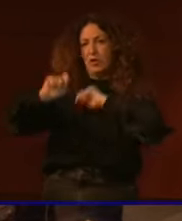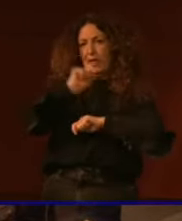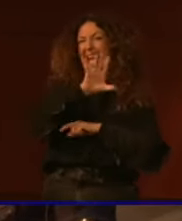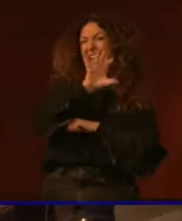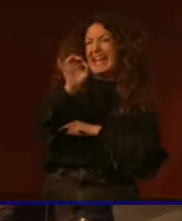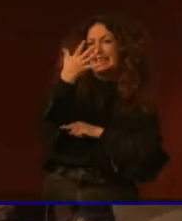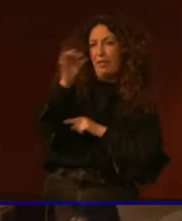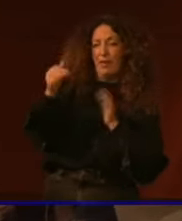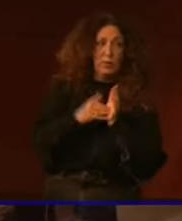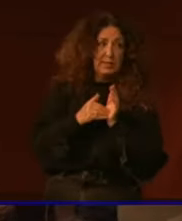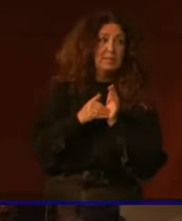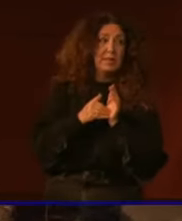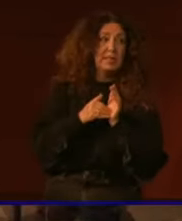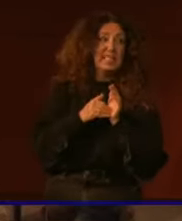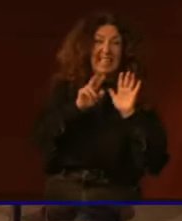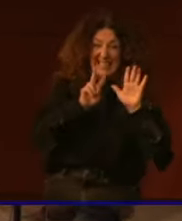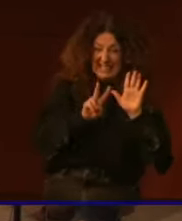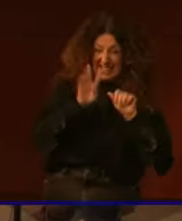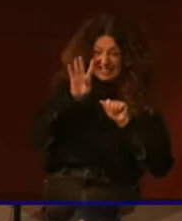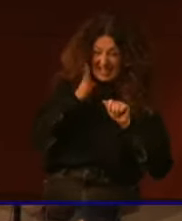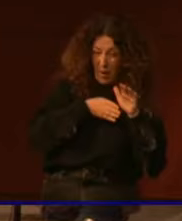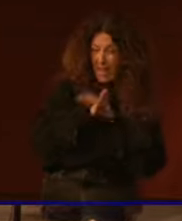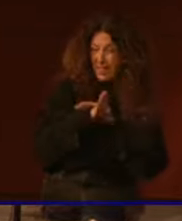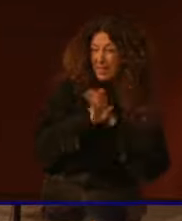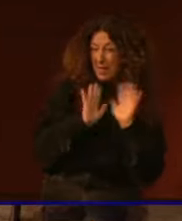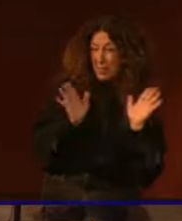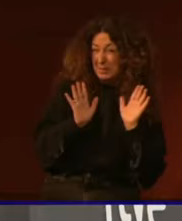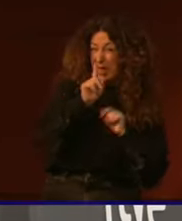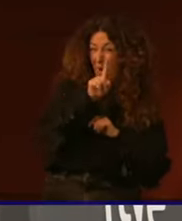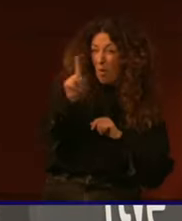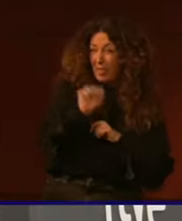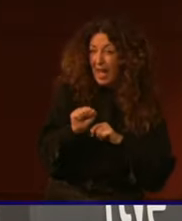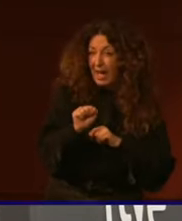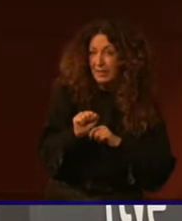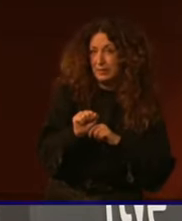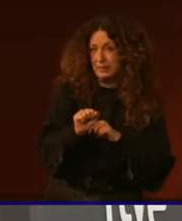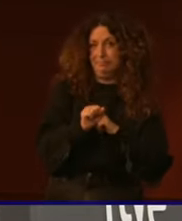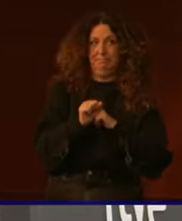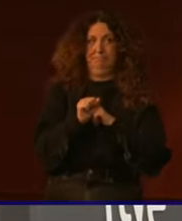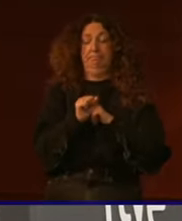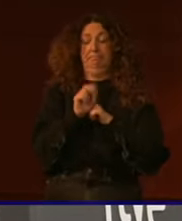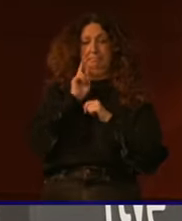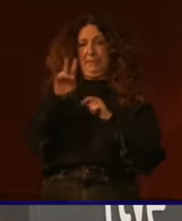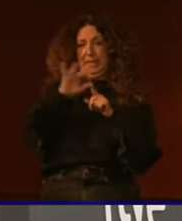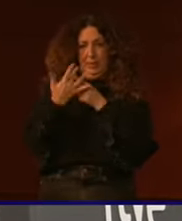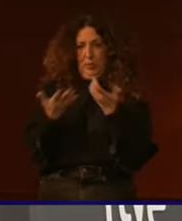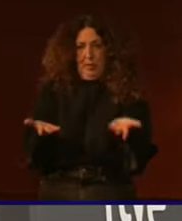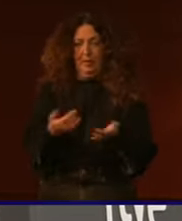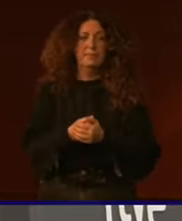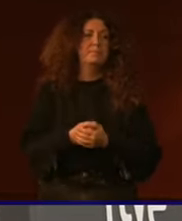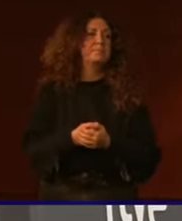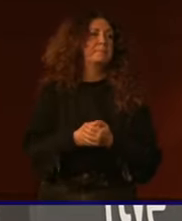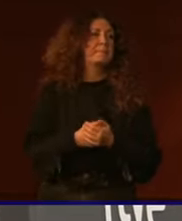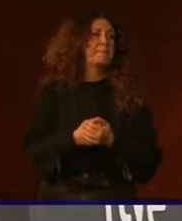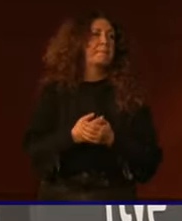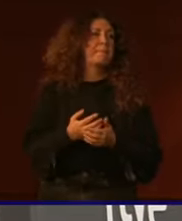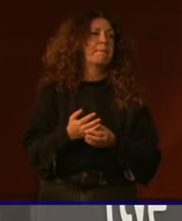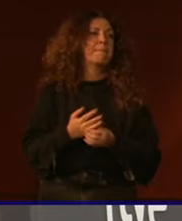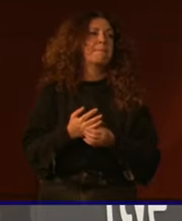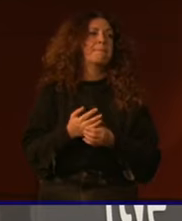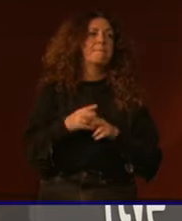Claro, 74 accesos en 11 años, bueno, pues realmente veis cómo está. Por otra parte,